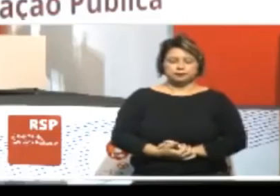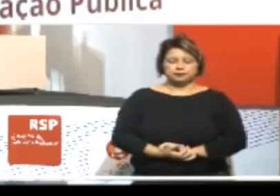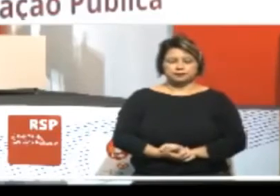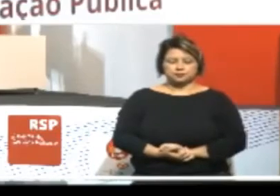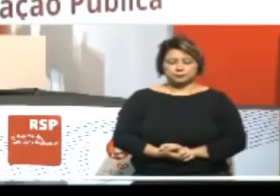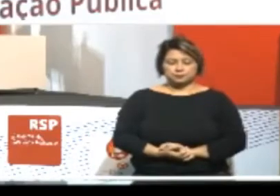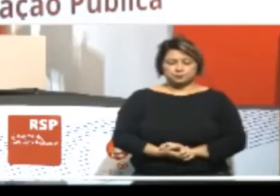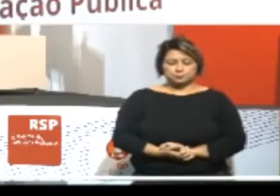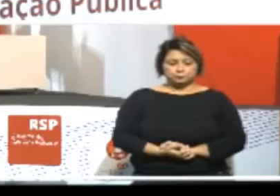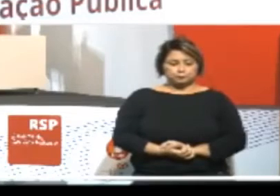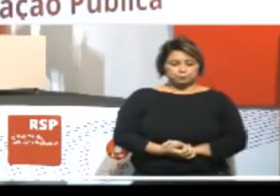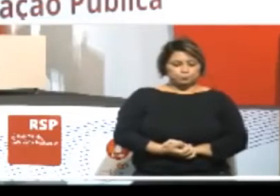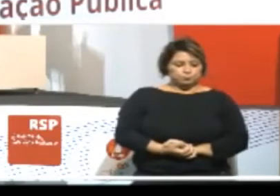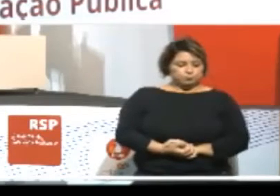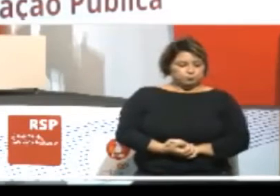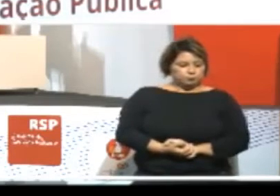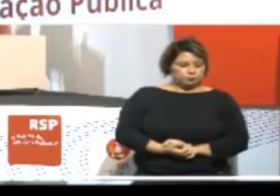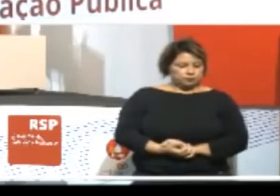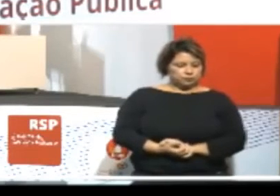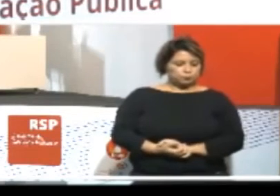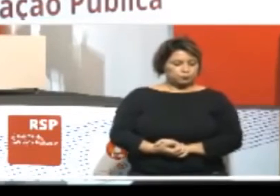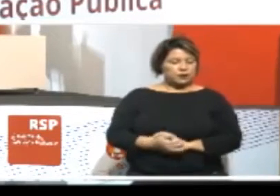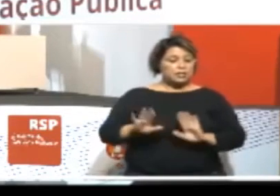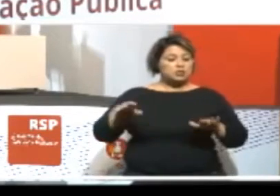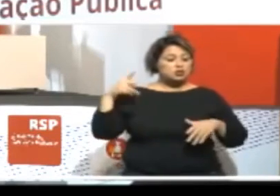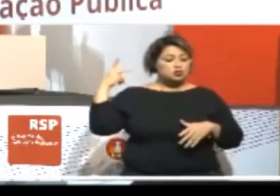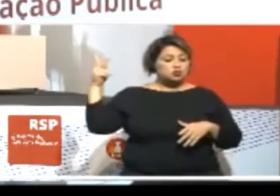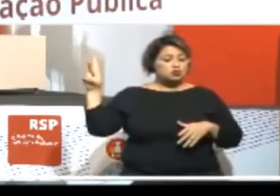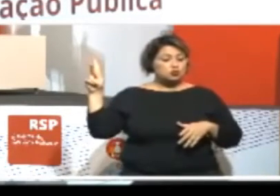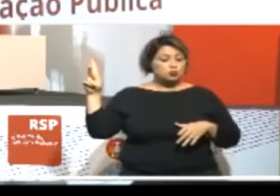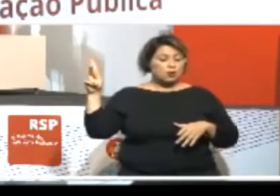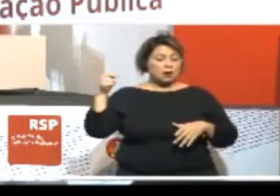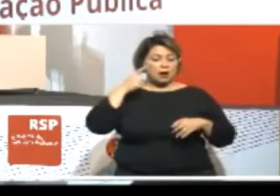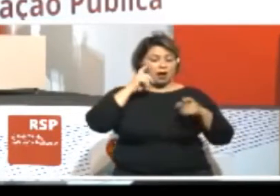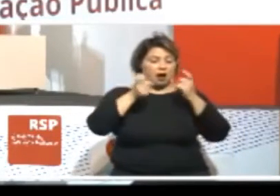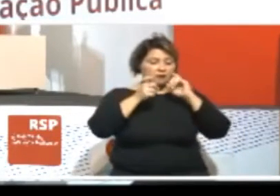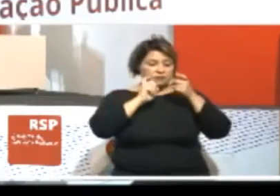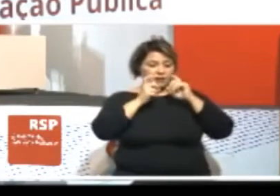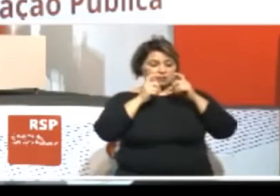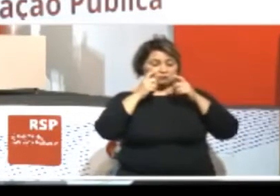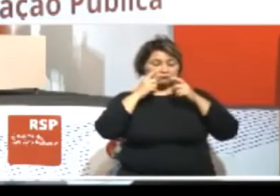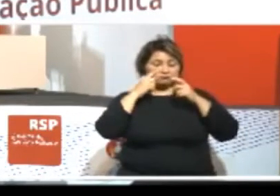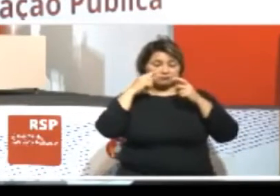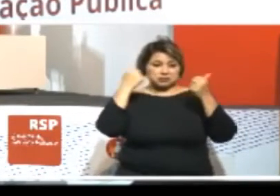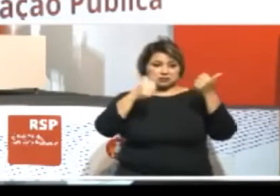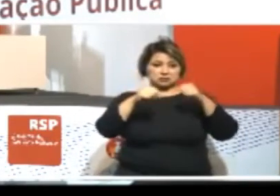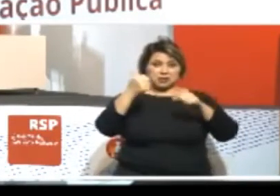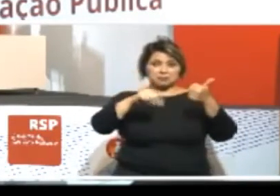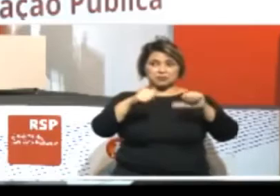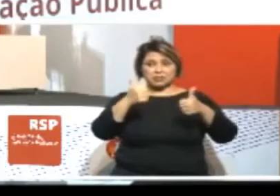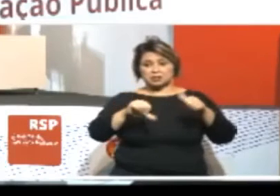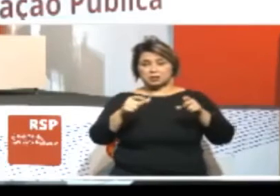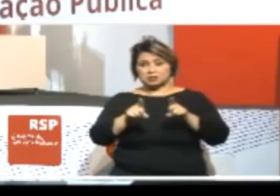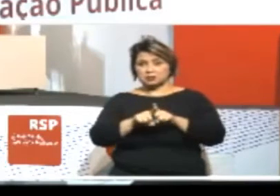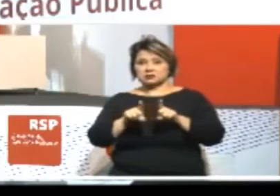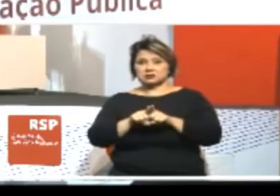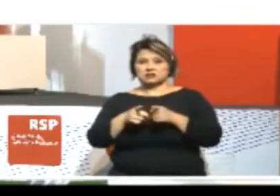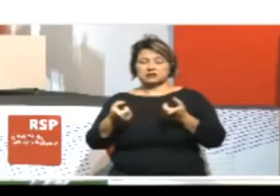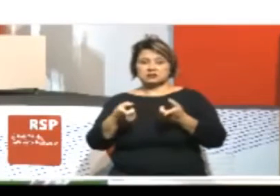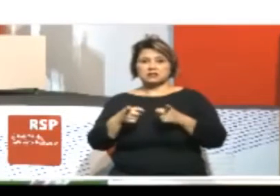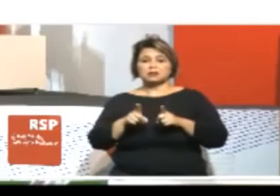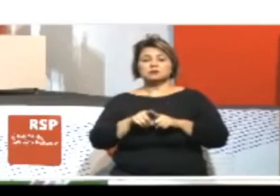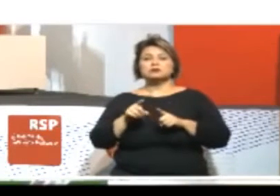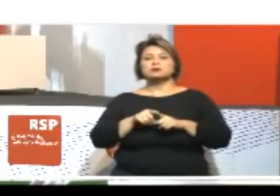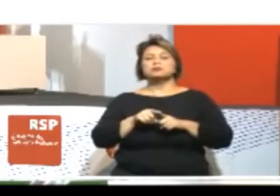En su avaliación, ¿cuál la influencia de estados más intervencionistas